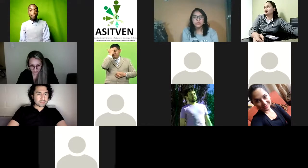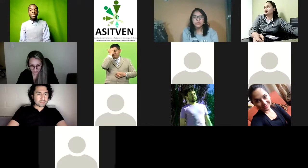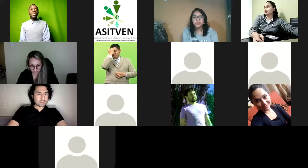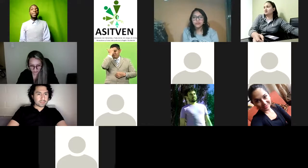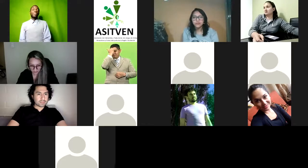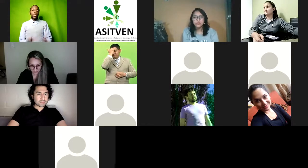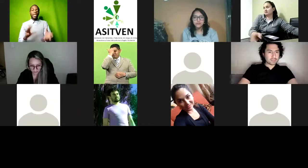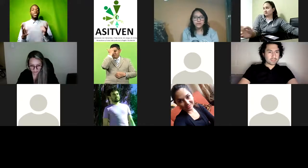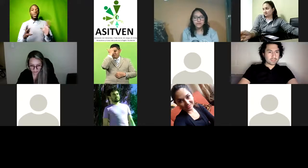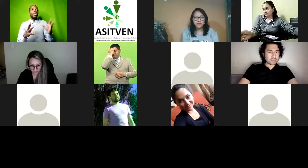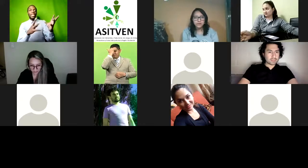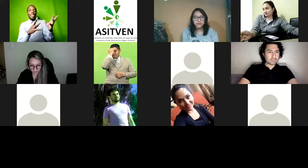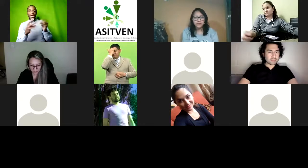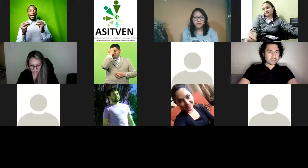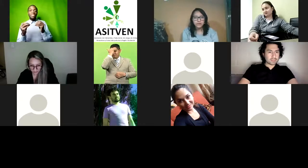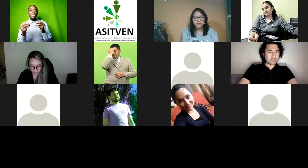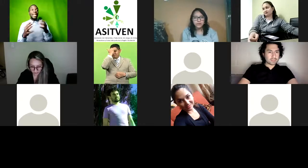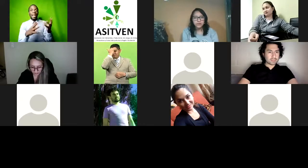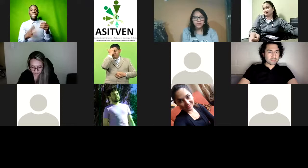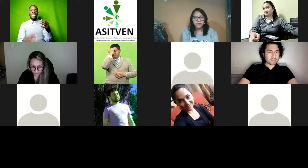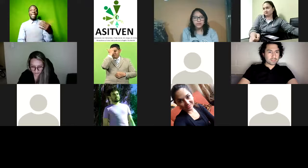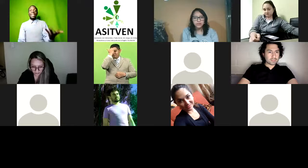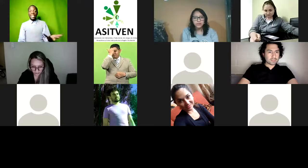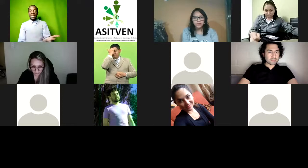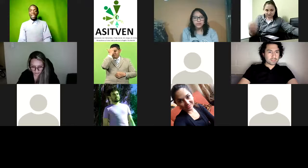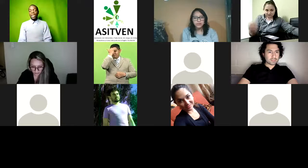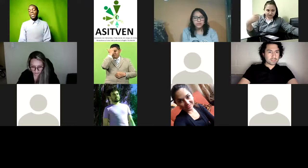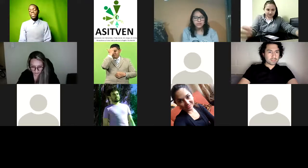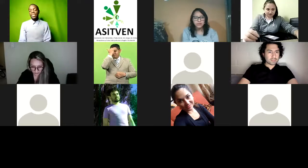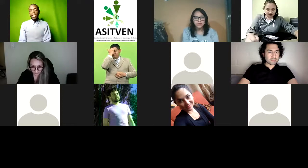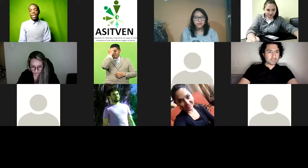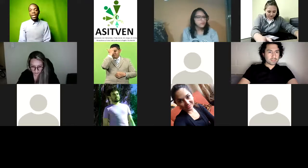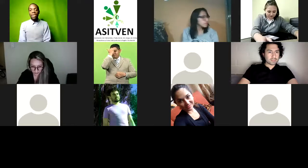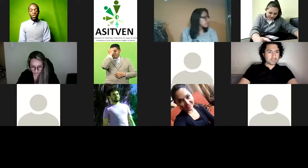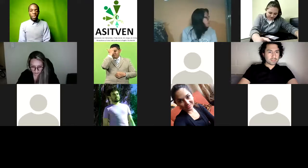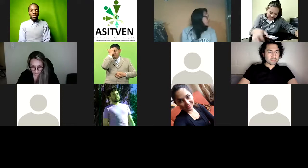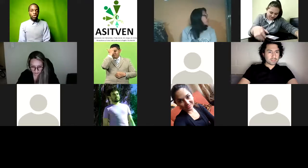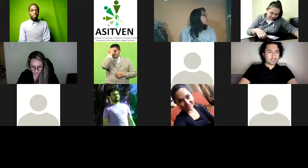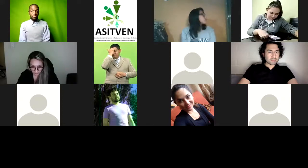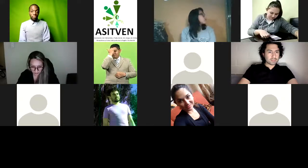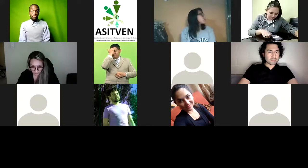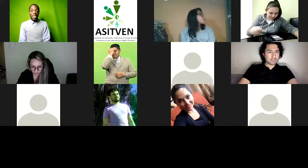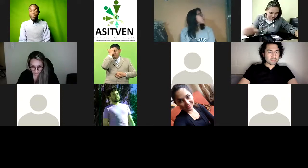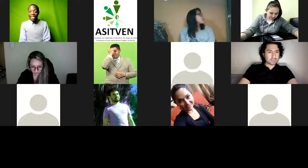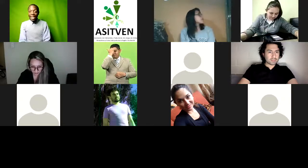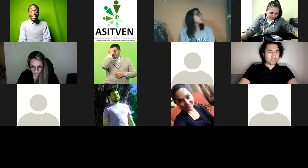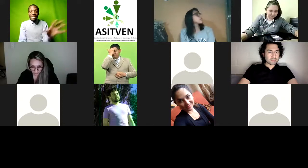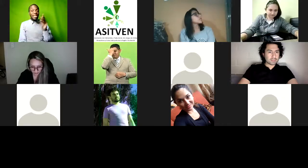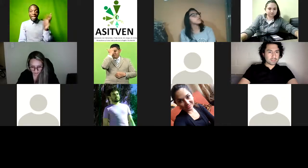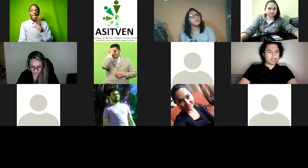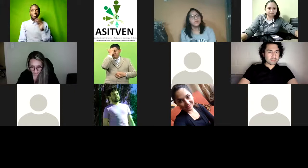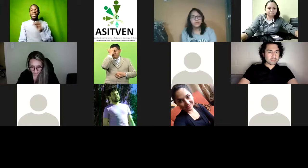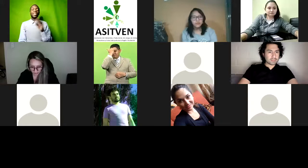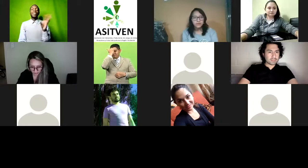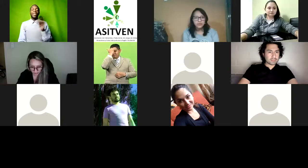comunicar. Por tanto, lo que usted tiene es que imitar la manera distinta en que se presenta la información. Imitar,